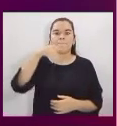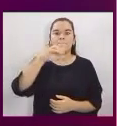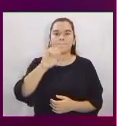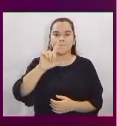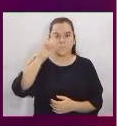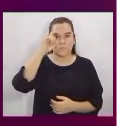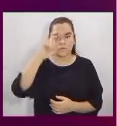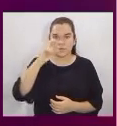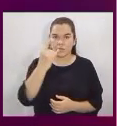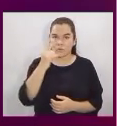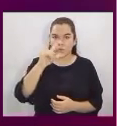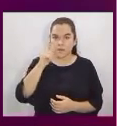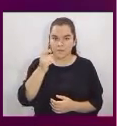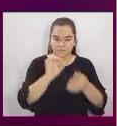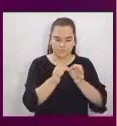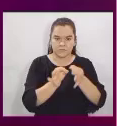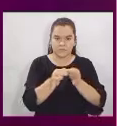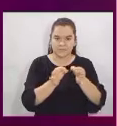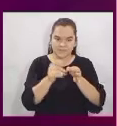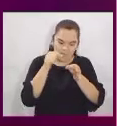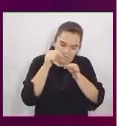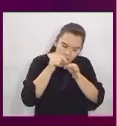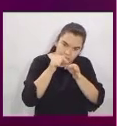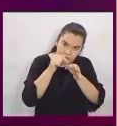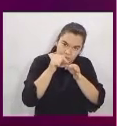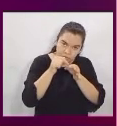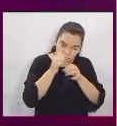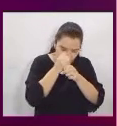que tiene acción o que tiene injerencia, ya sea en